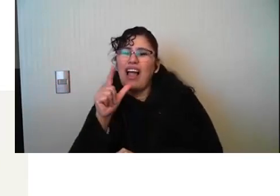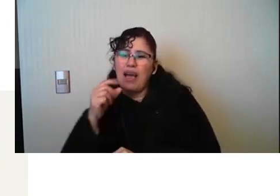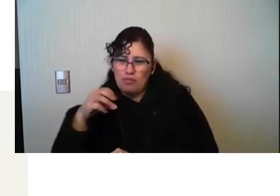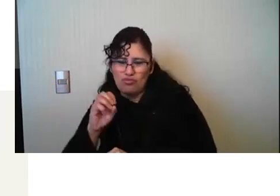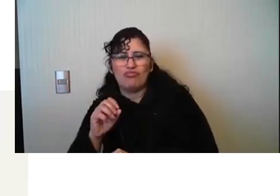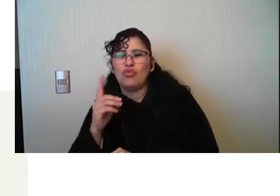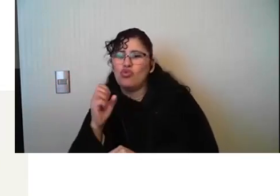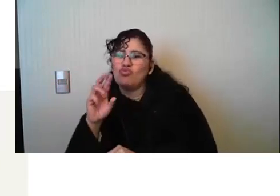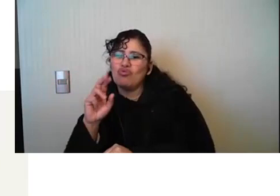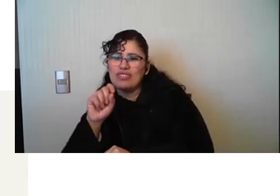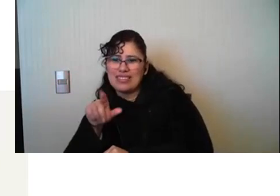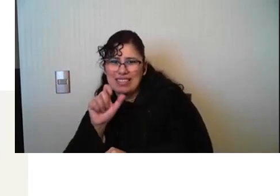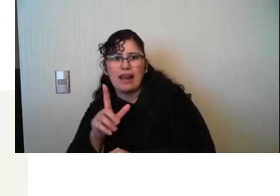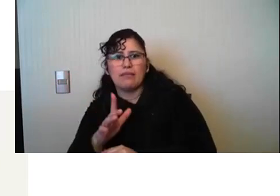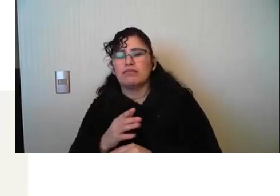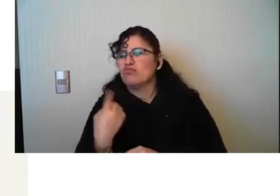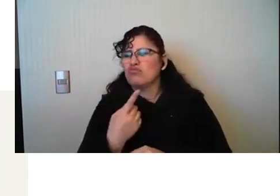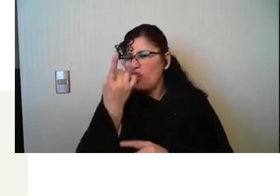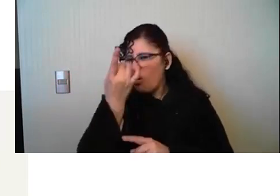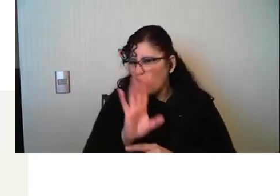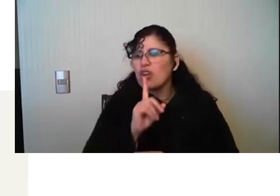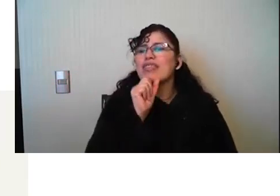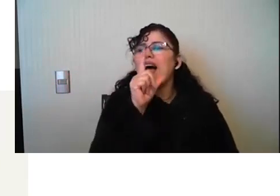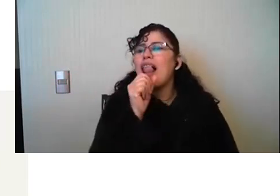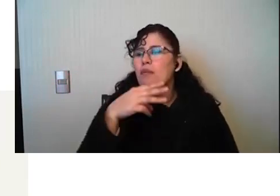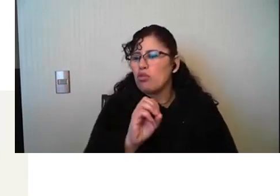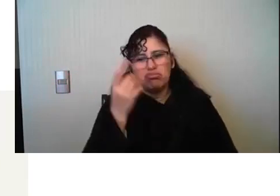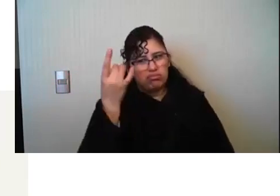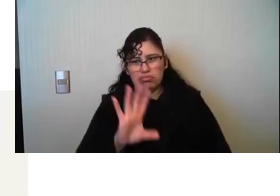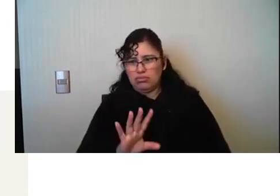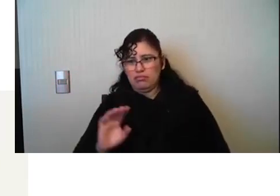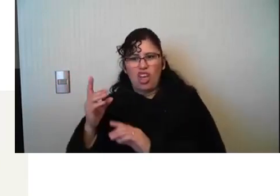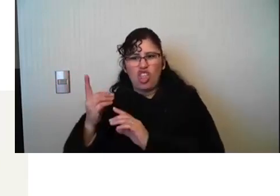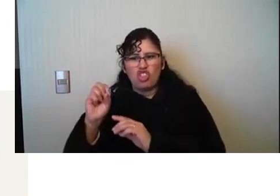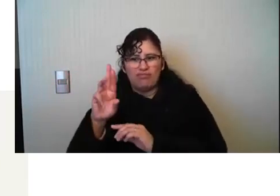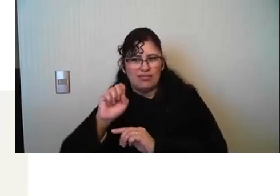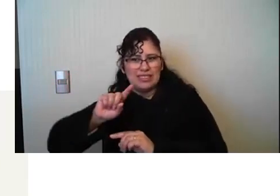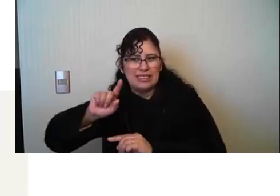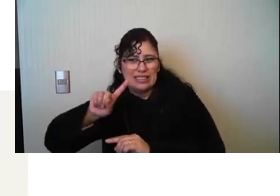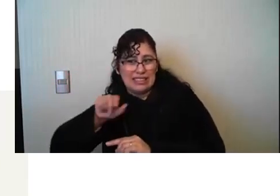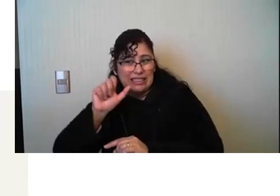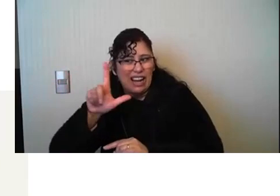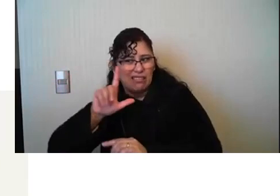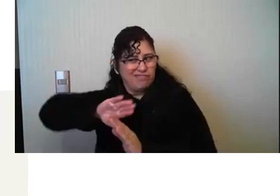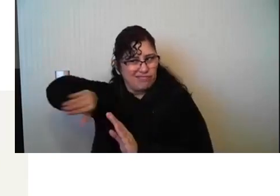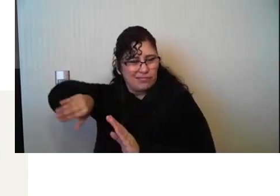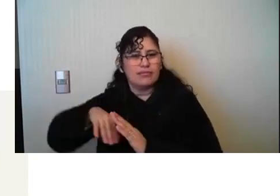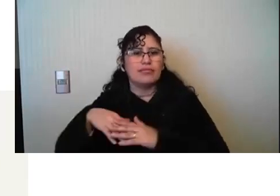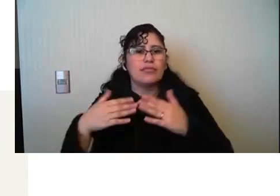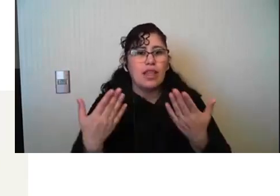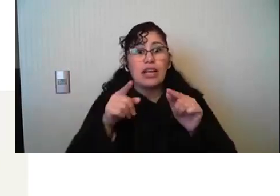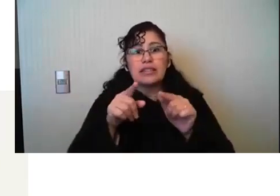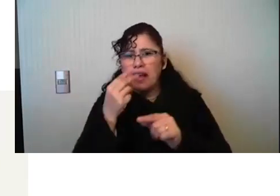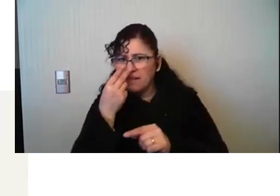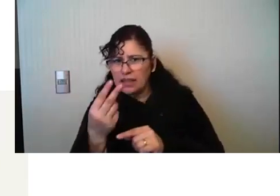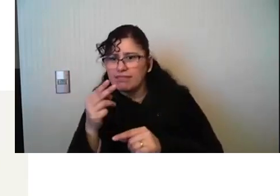lo vamos a nombrar como tálamo, a secas. Sobre el tálamo hay una estructura en color café, que aquí